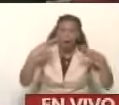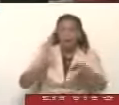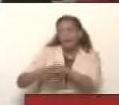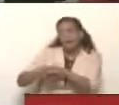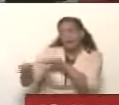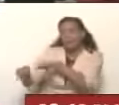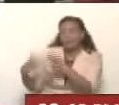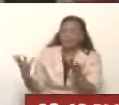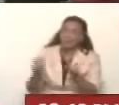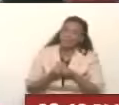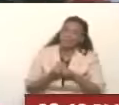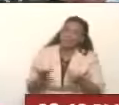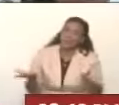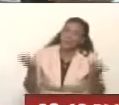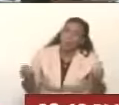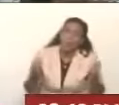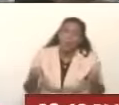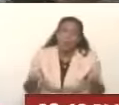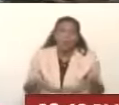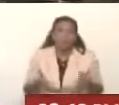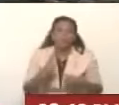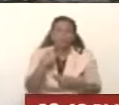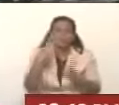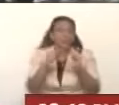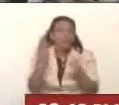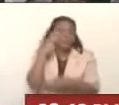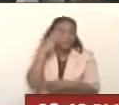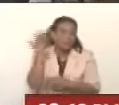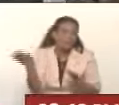Silvia, todos saben.